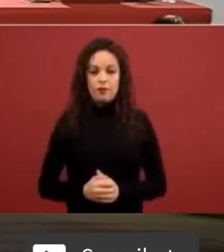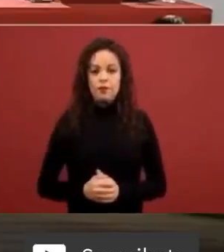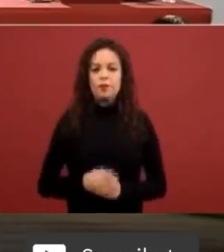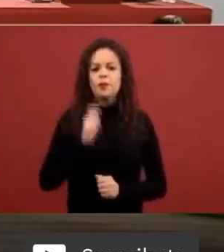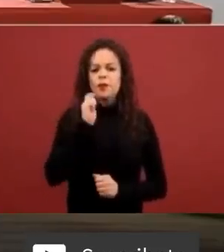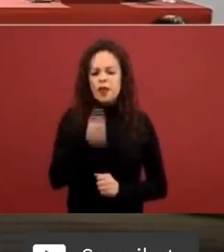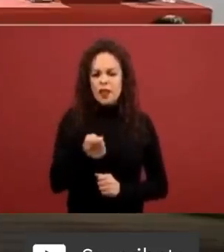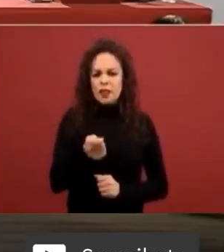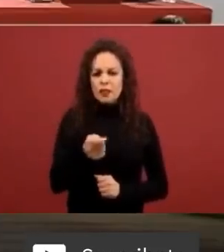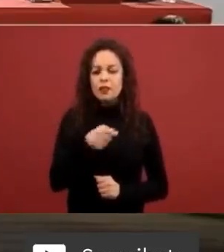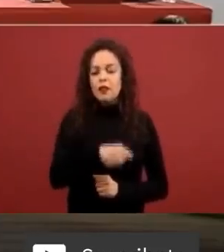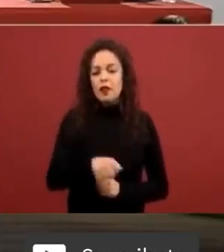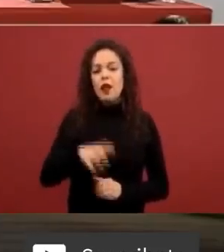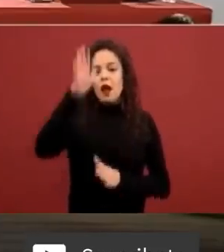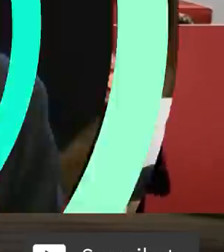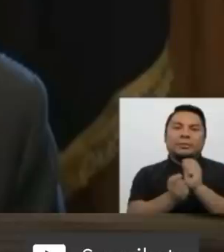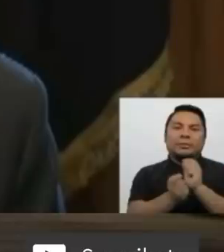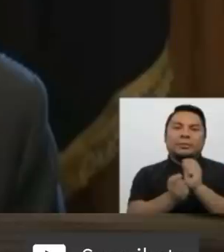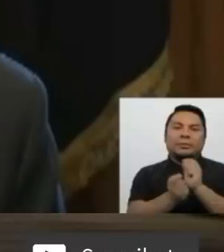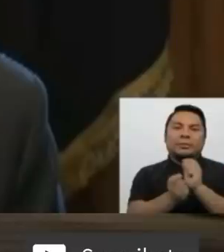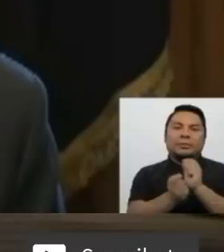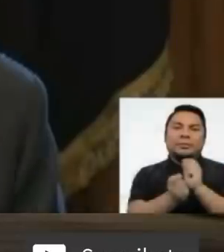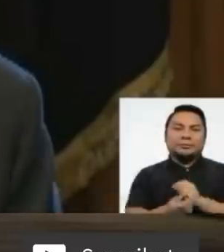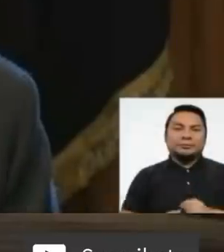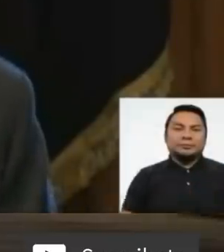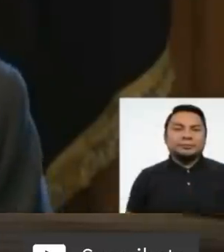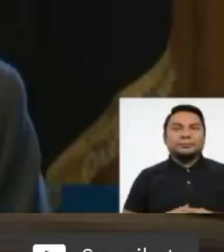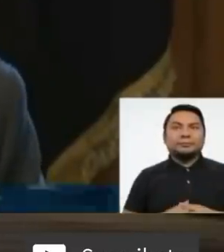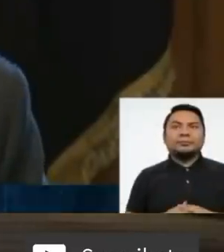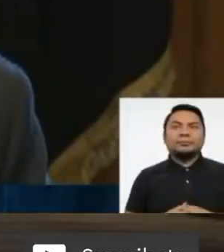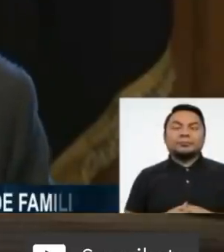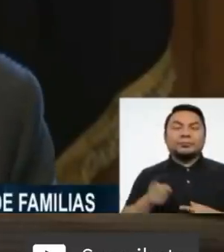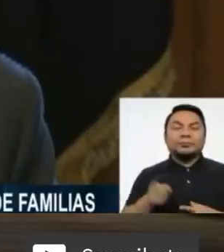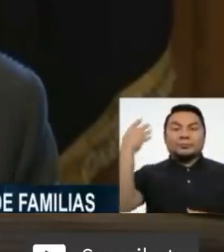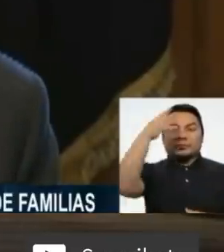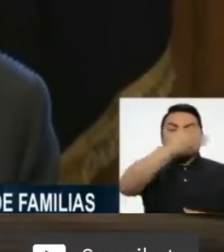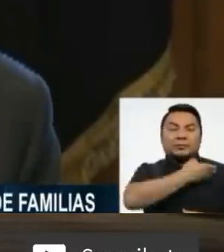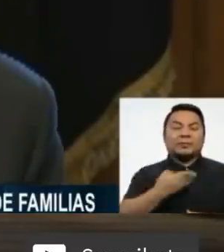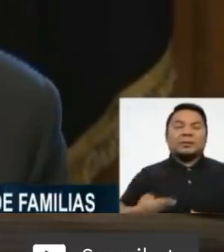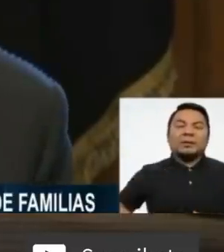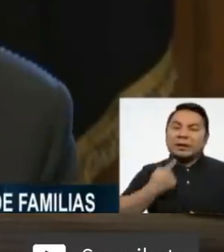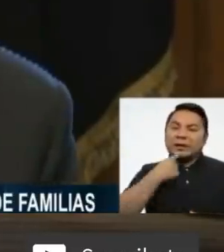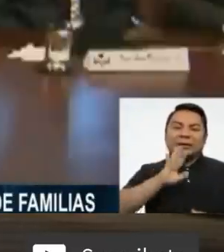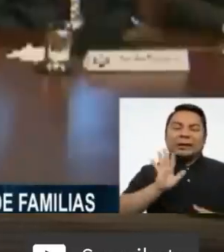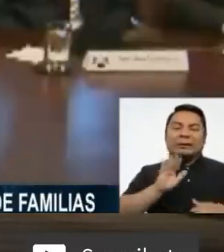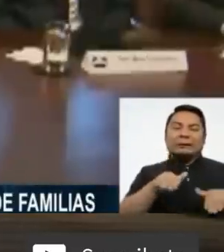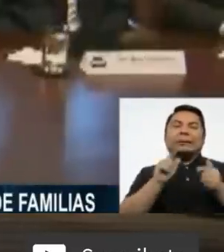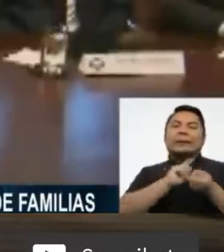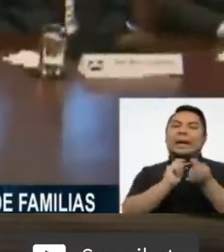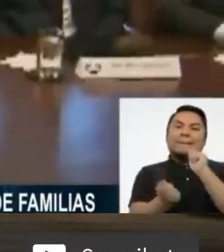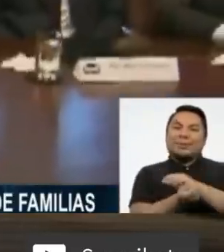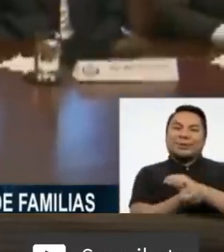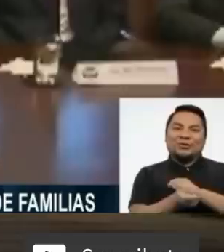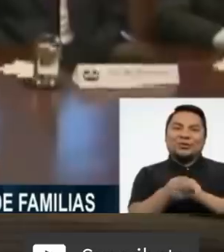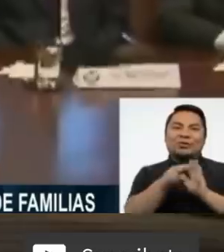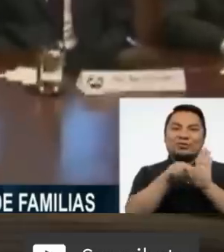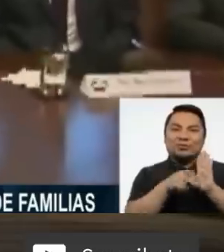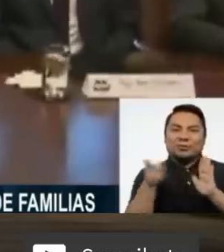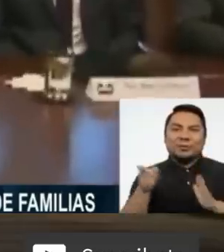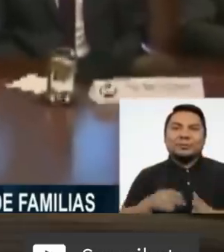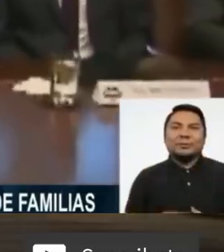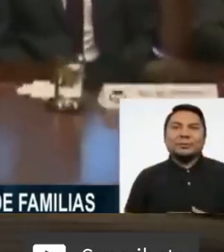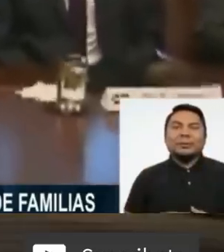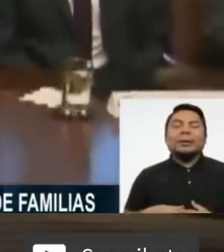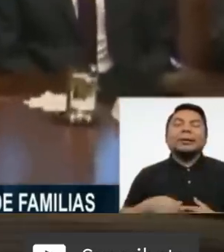Trump ordena destruir cualquier embarcación iraní que acose barcos de Estados Unidos. El presidente dijo este miércoles que ha ordenado